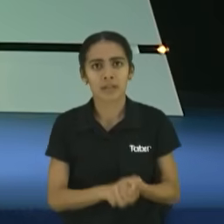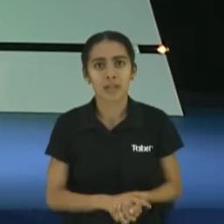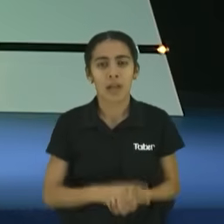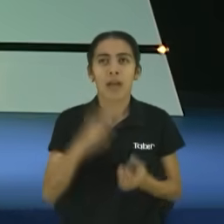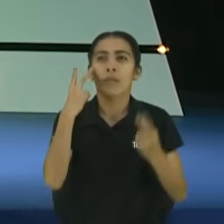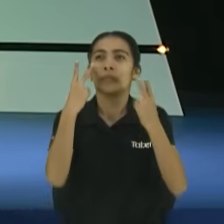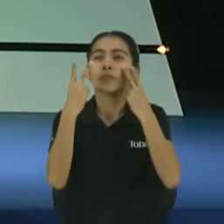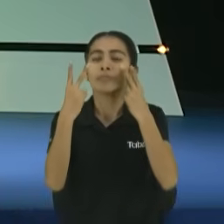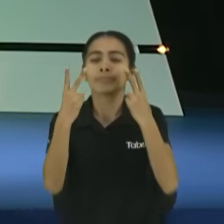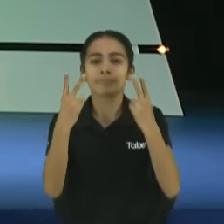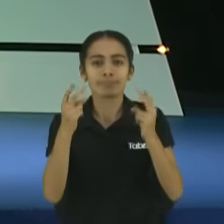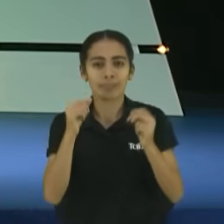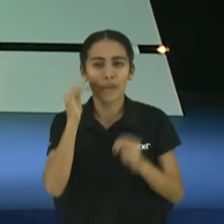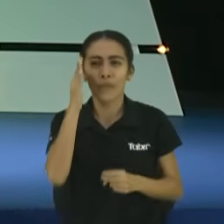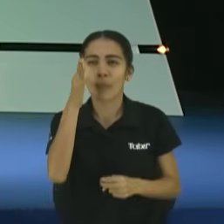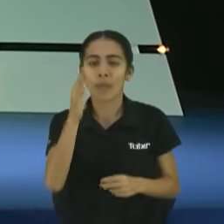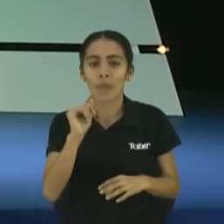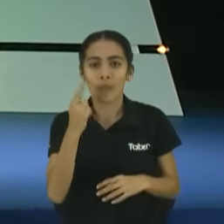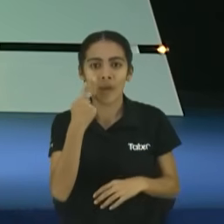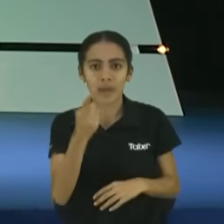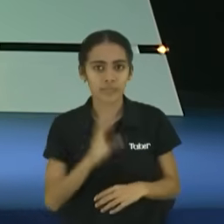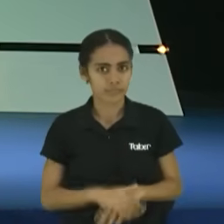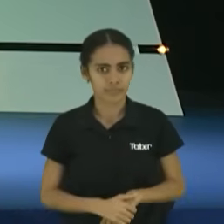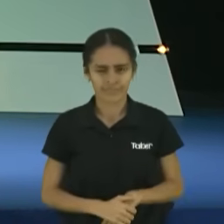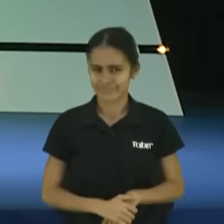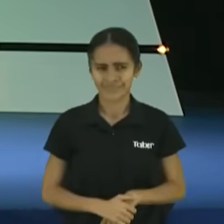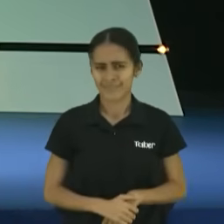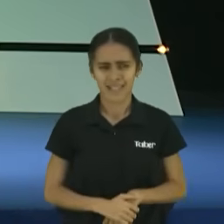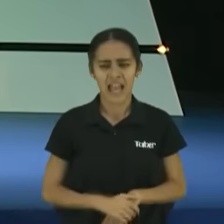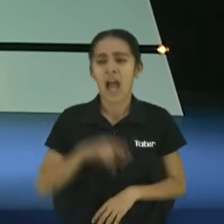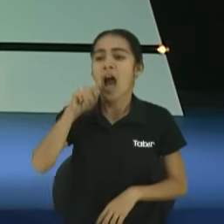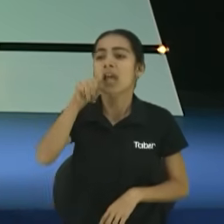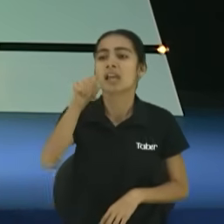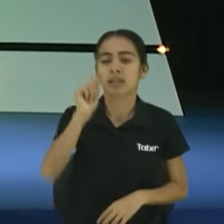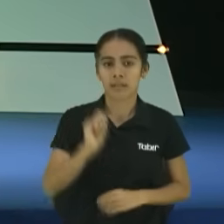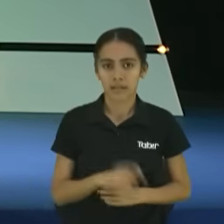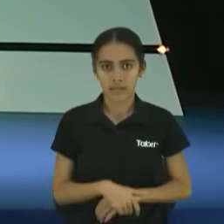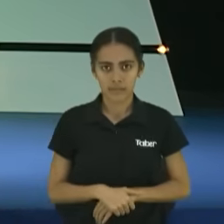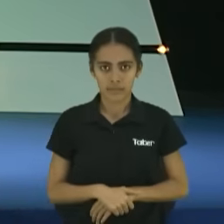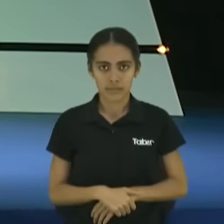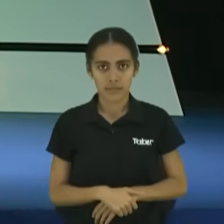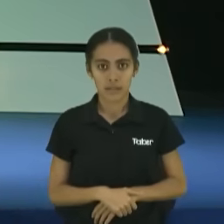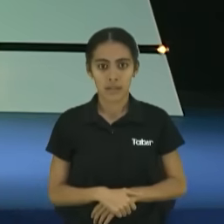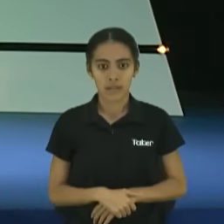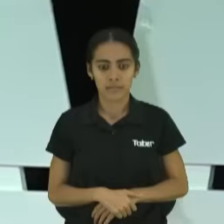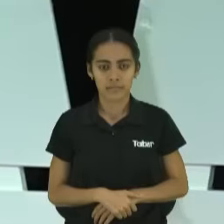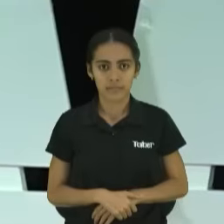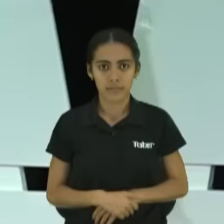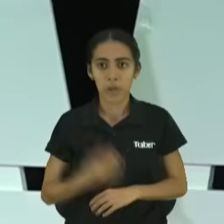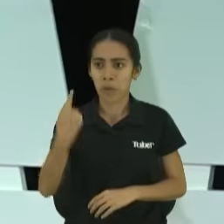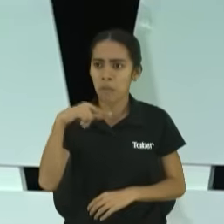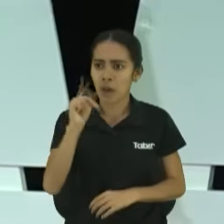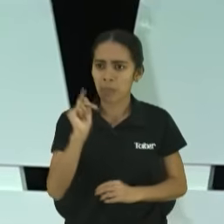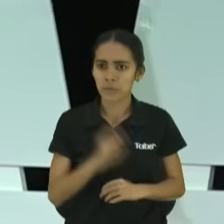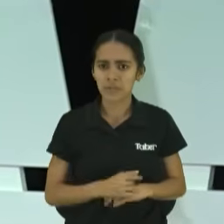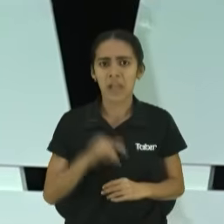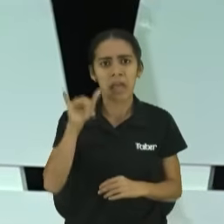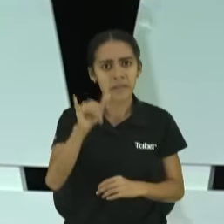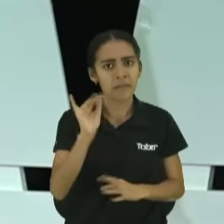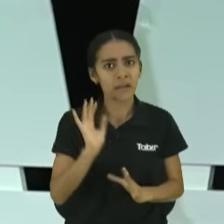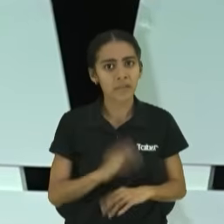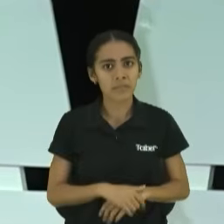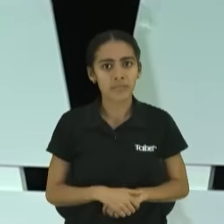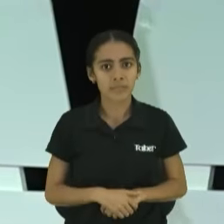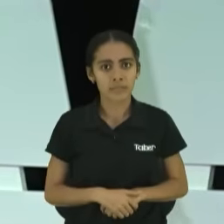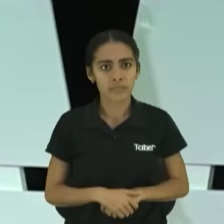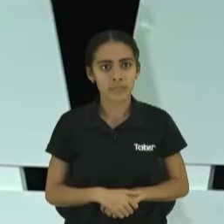vidente. Y cabal, me dijo, allá está. Y mire que vamos. Y ahí estaba. Que